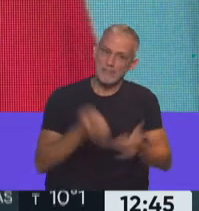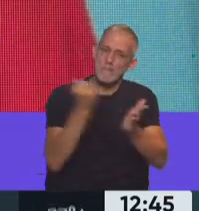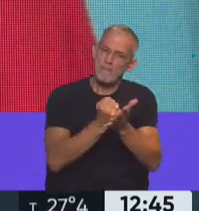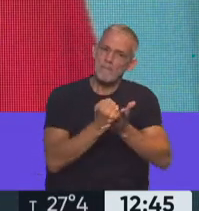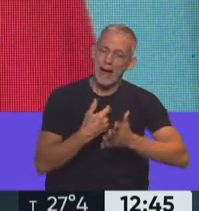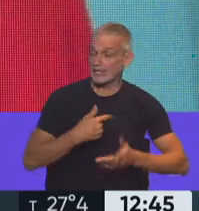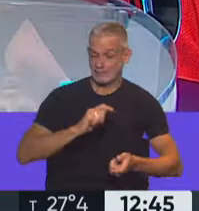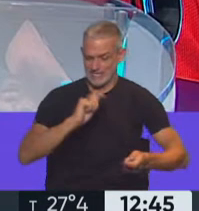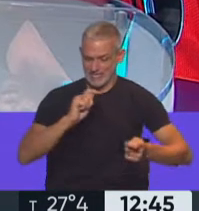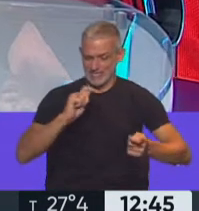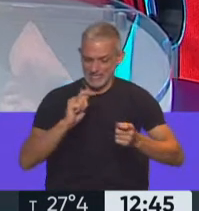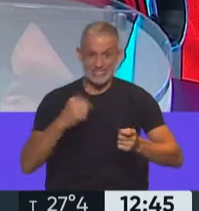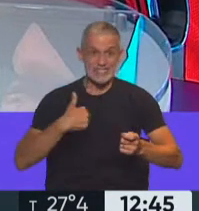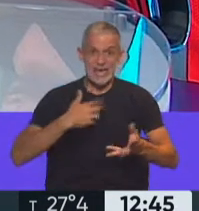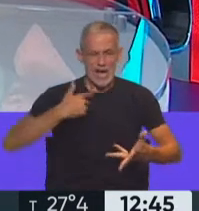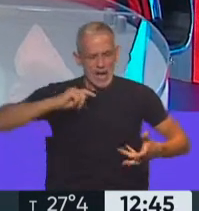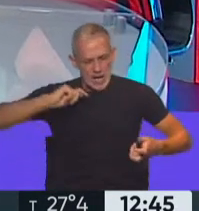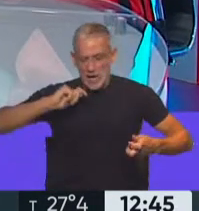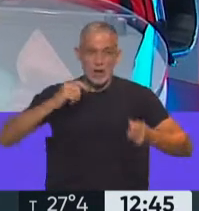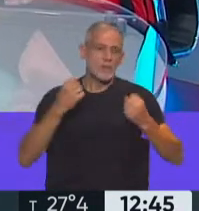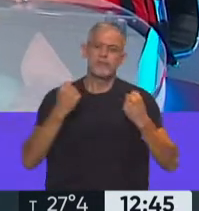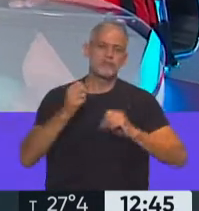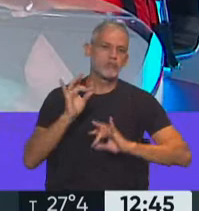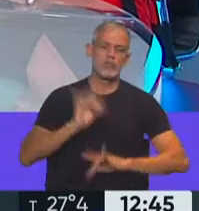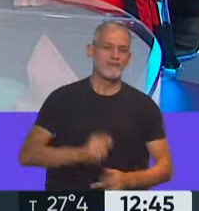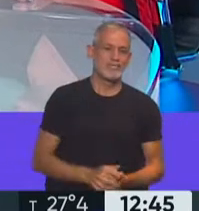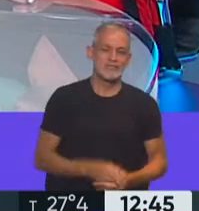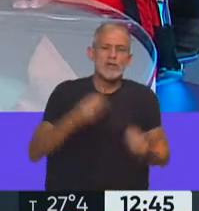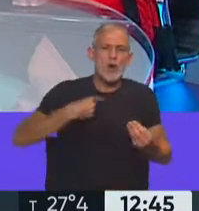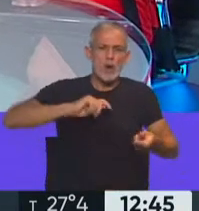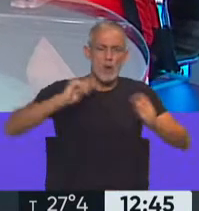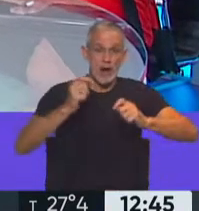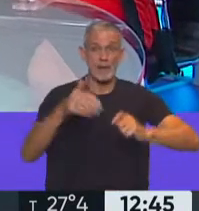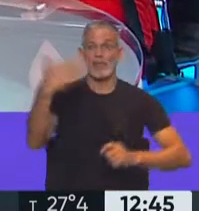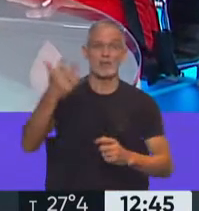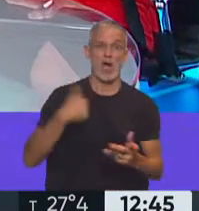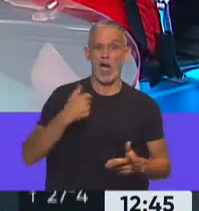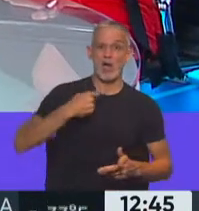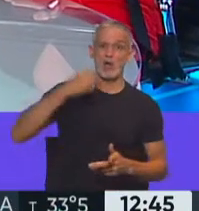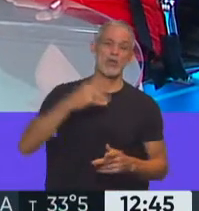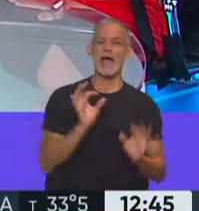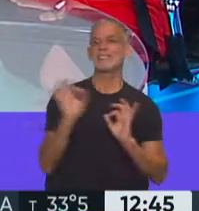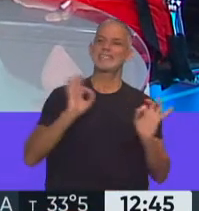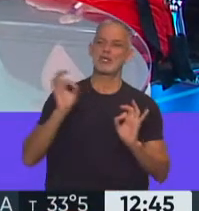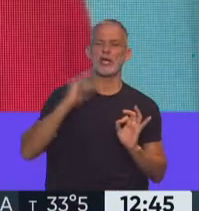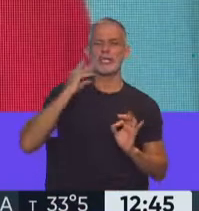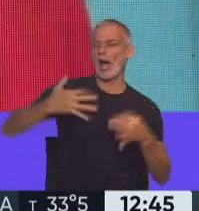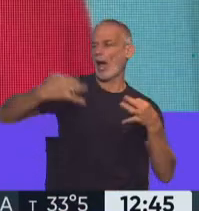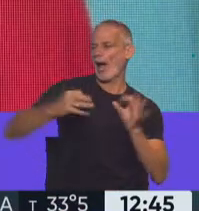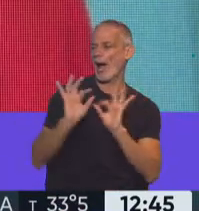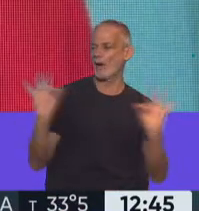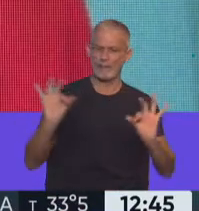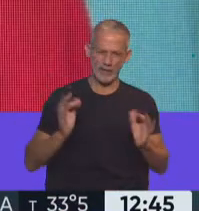revertir eso es muy fuerte dice cómo se pretende después que seamos unas señoritas inglesas eran